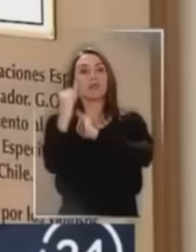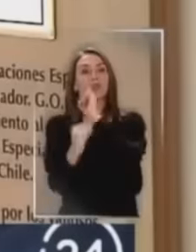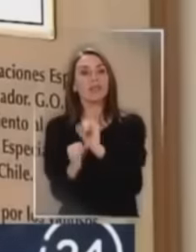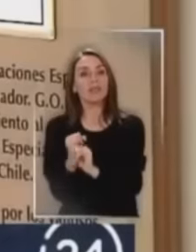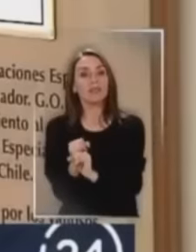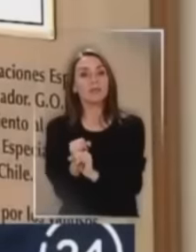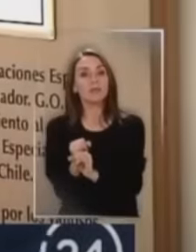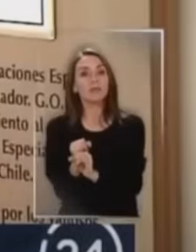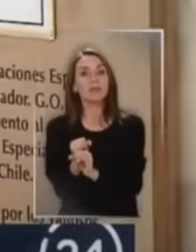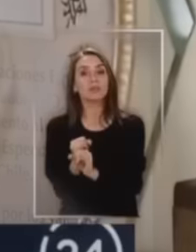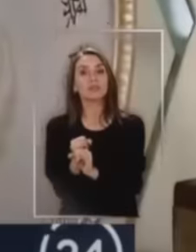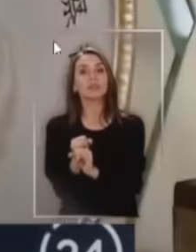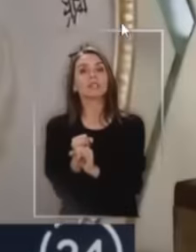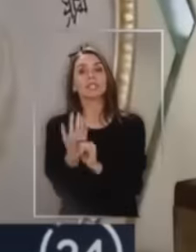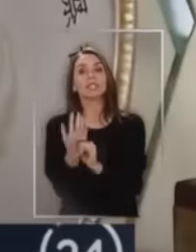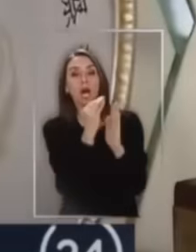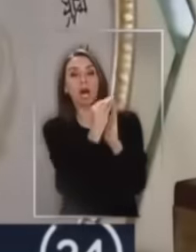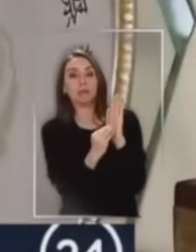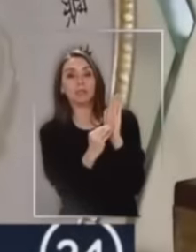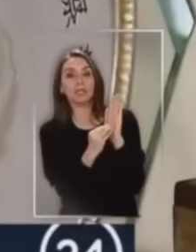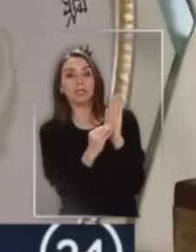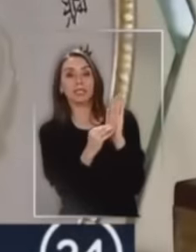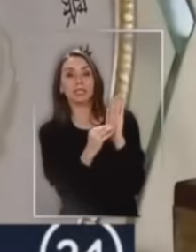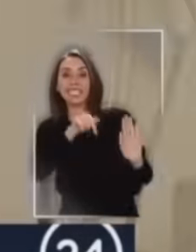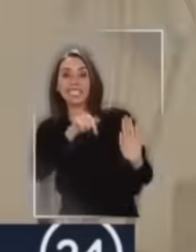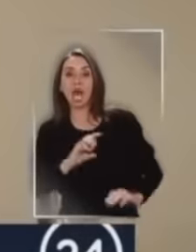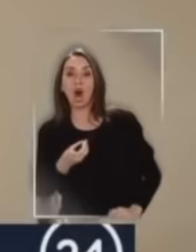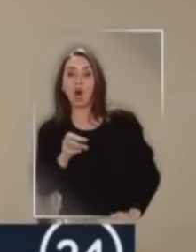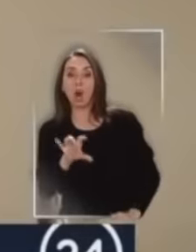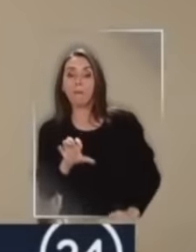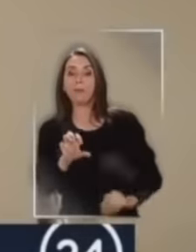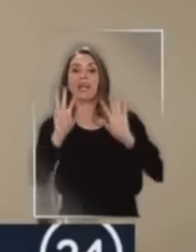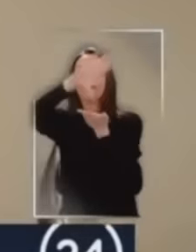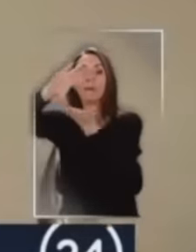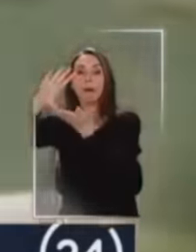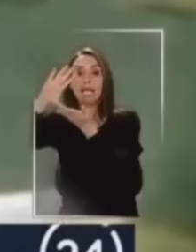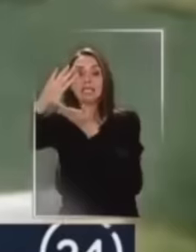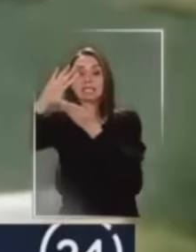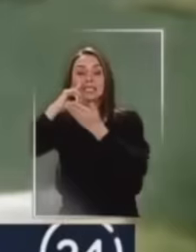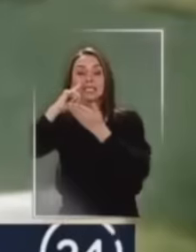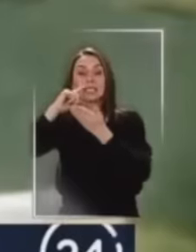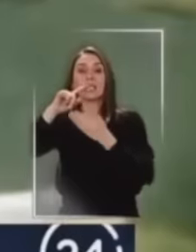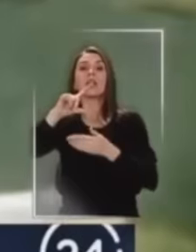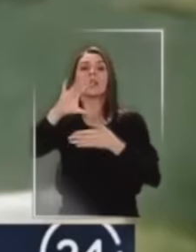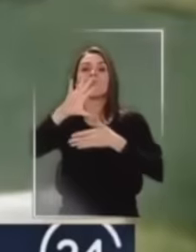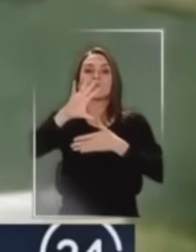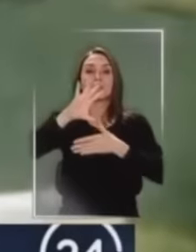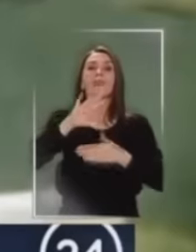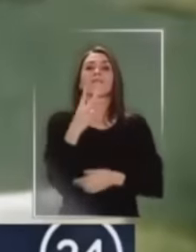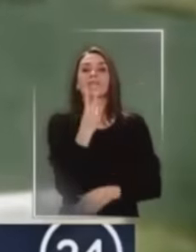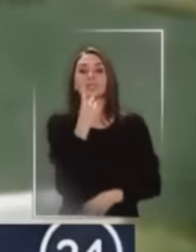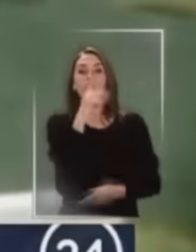y ya han rankeado los últimos años dentro donde participan 19 países del continente, 21